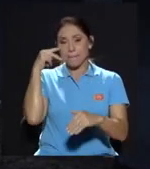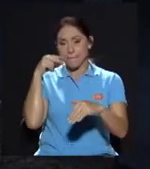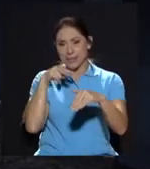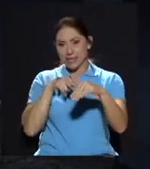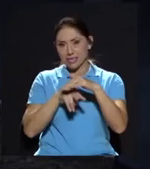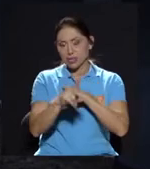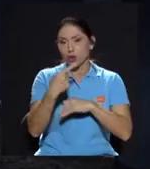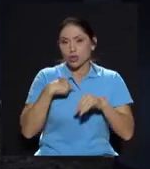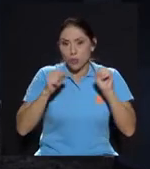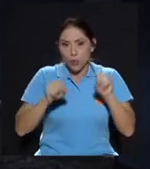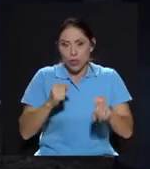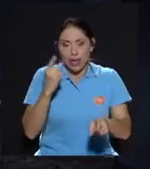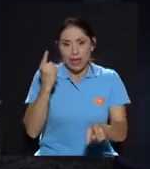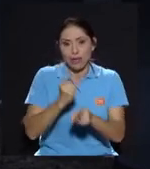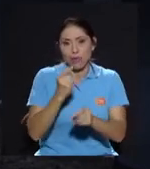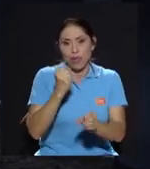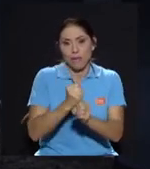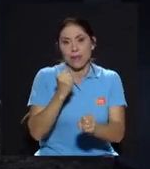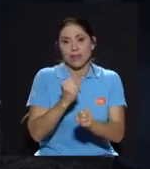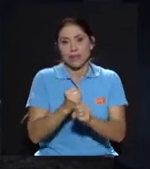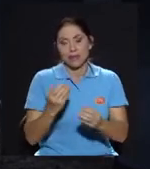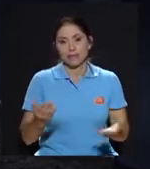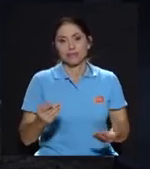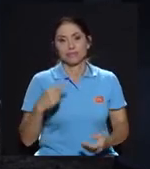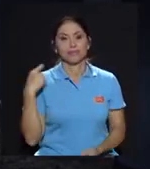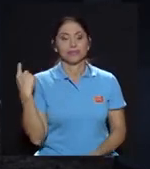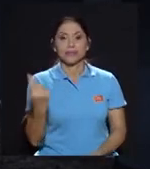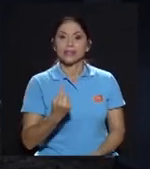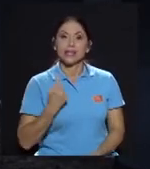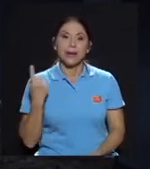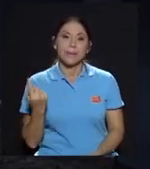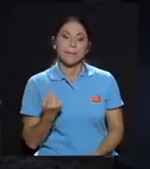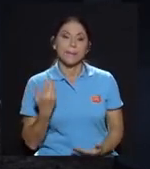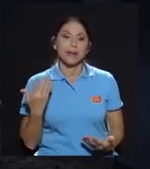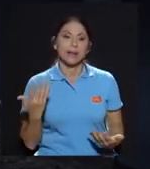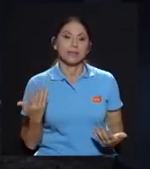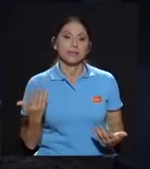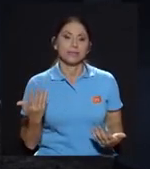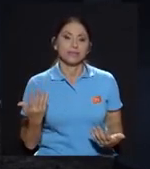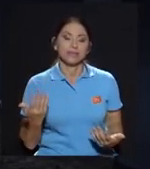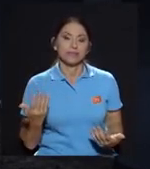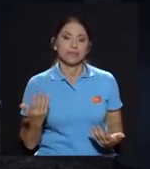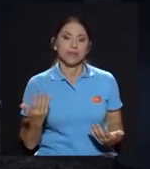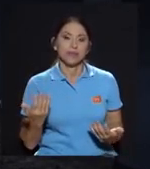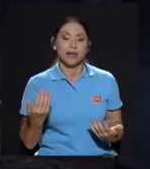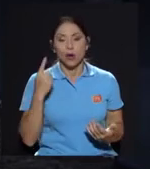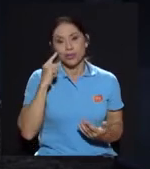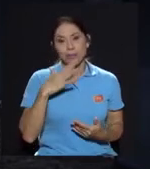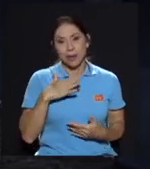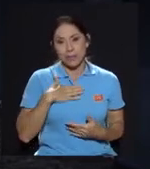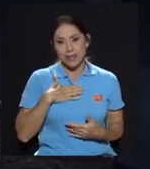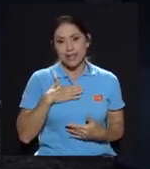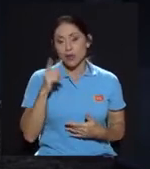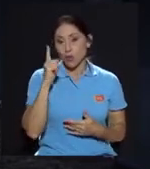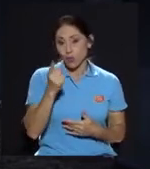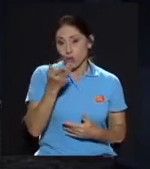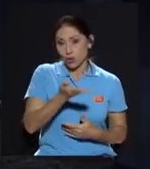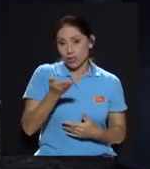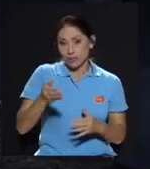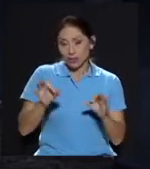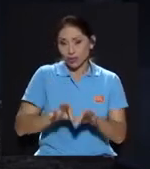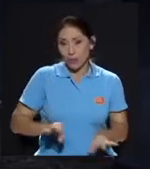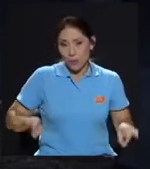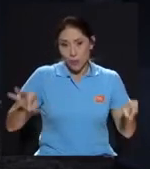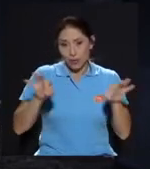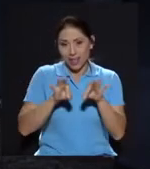desempeñar adecuadamente siempre creo que para mí una de los aspectos importantes mi